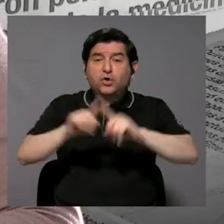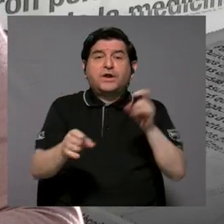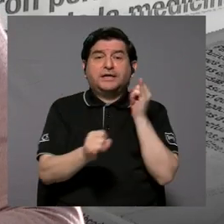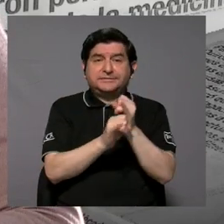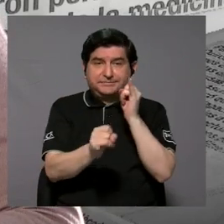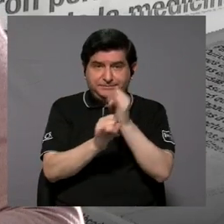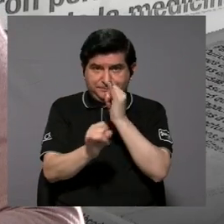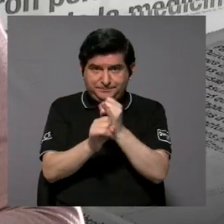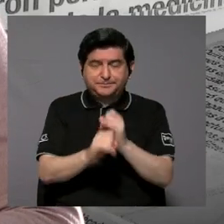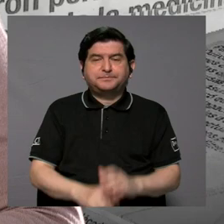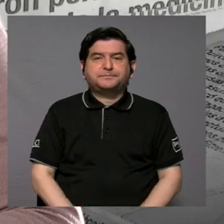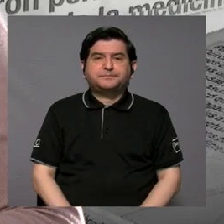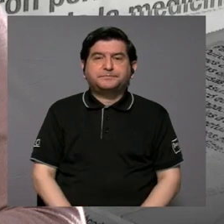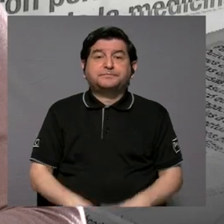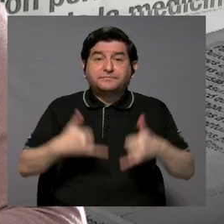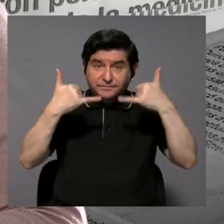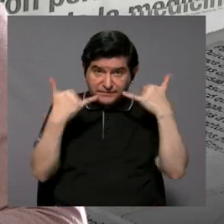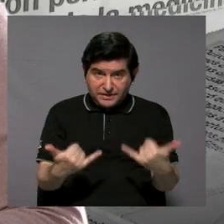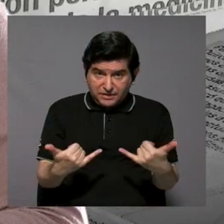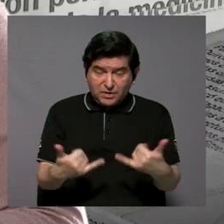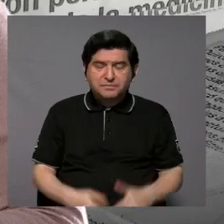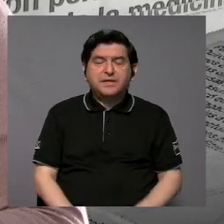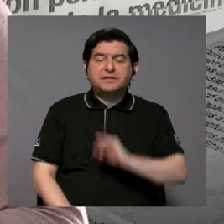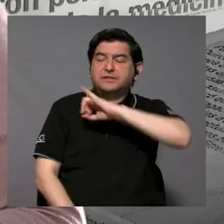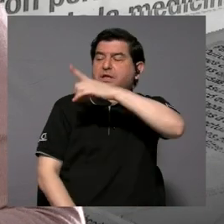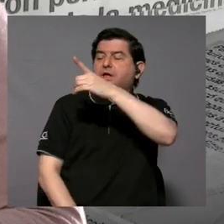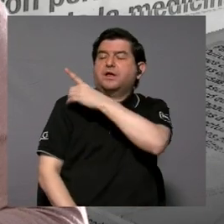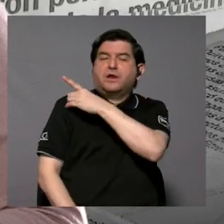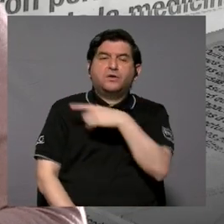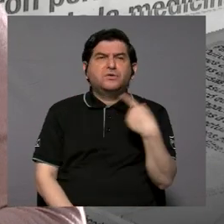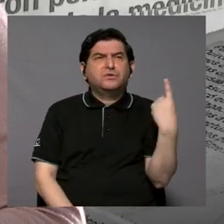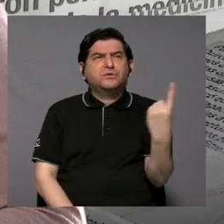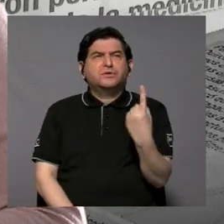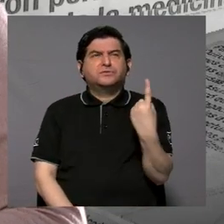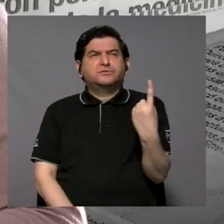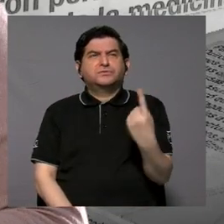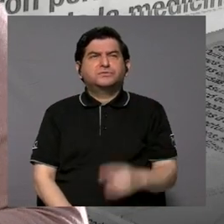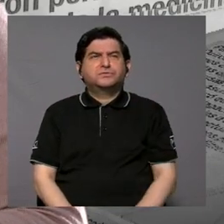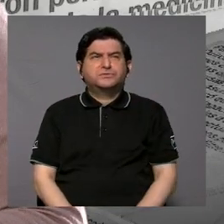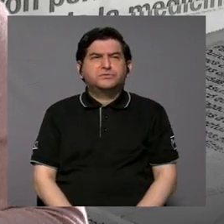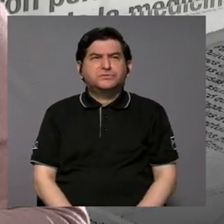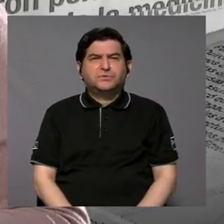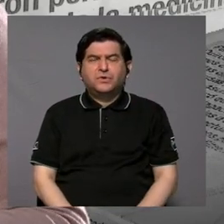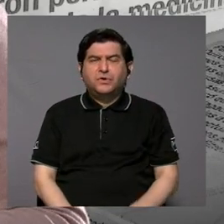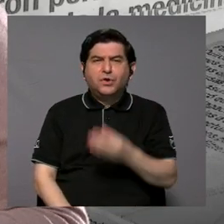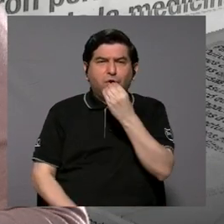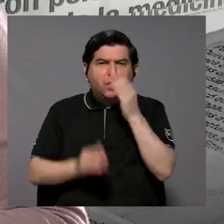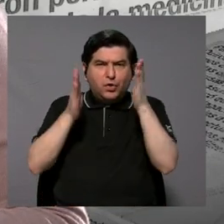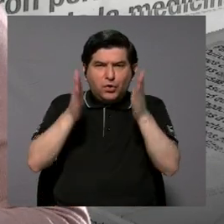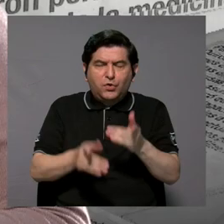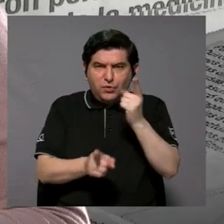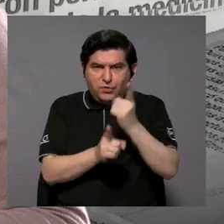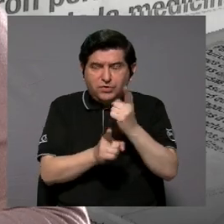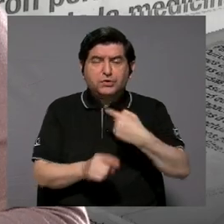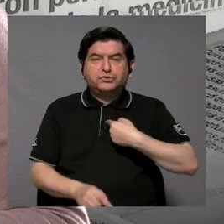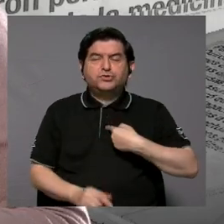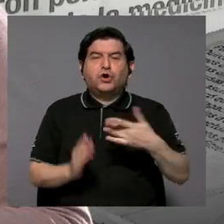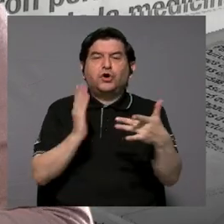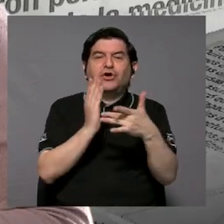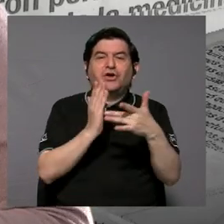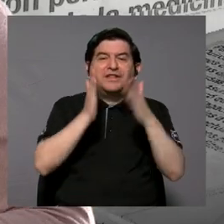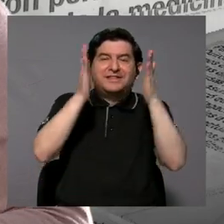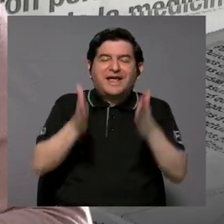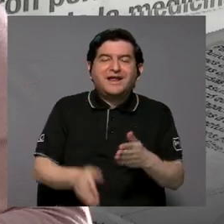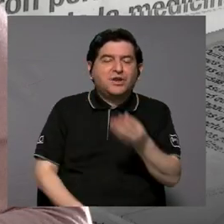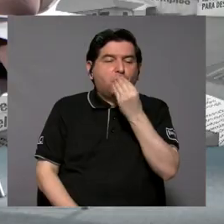otras instituciones, ¿verdad? Actualmente en la junta directiva casi que solamente habemos nutricionistas, yo que soy tecnóloga de